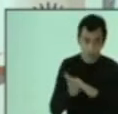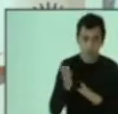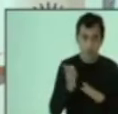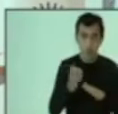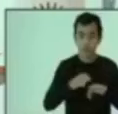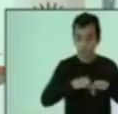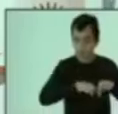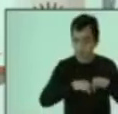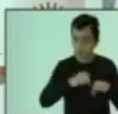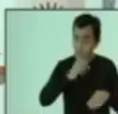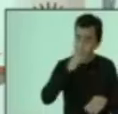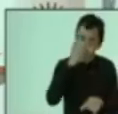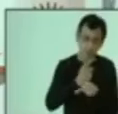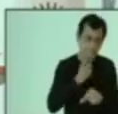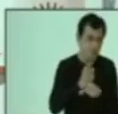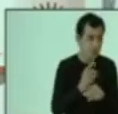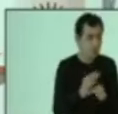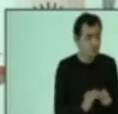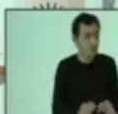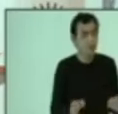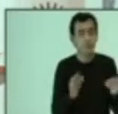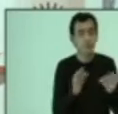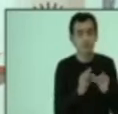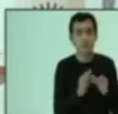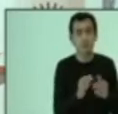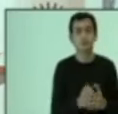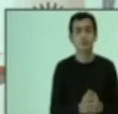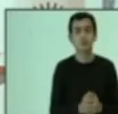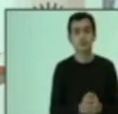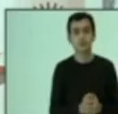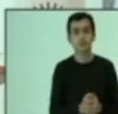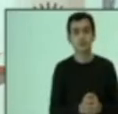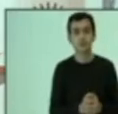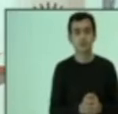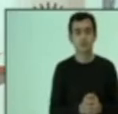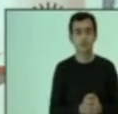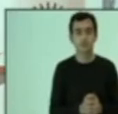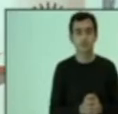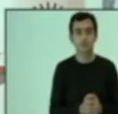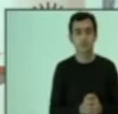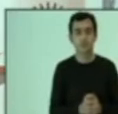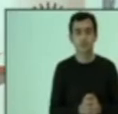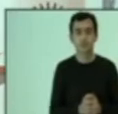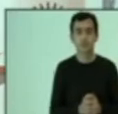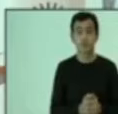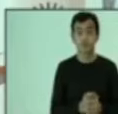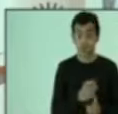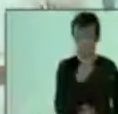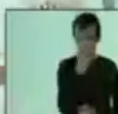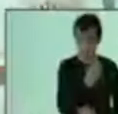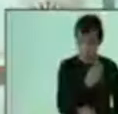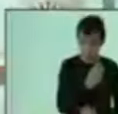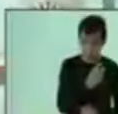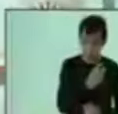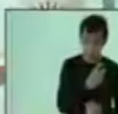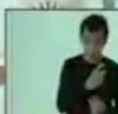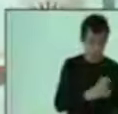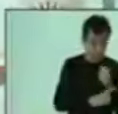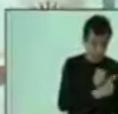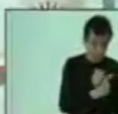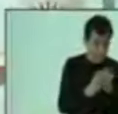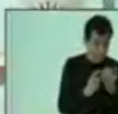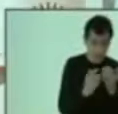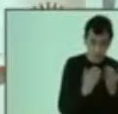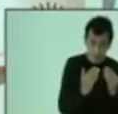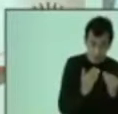es un factor importante que lleva a la migración. Pero también, si hay